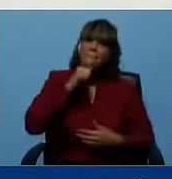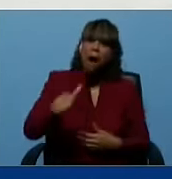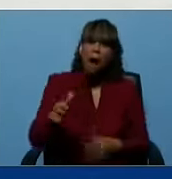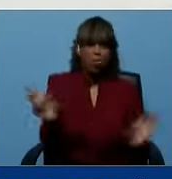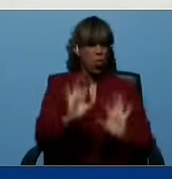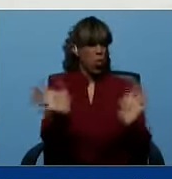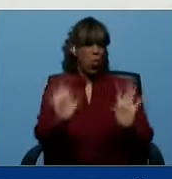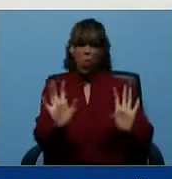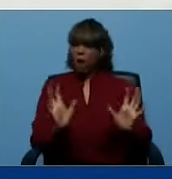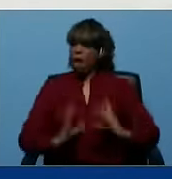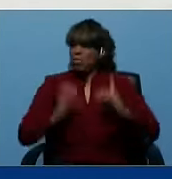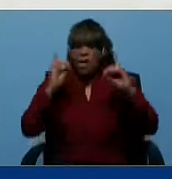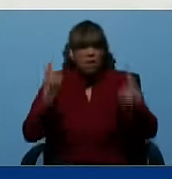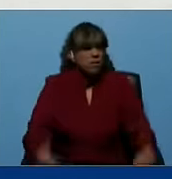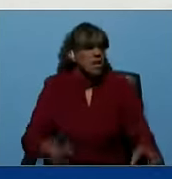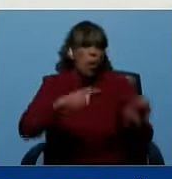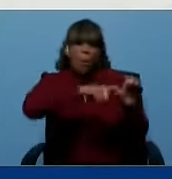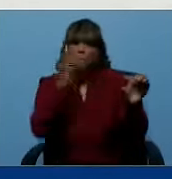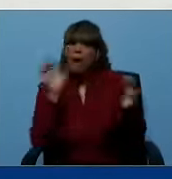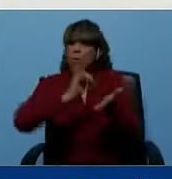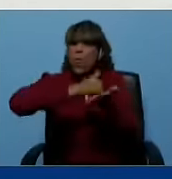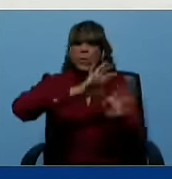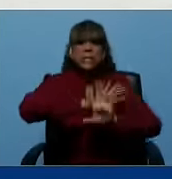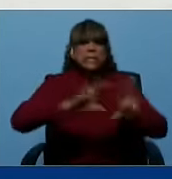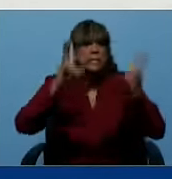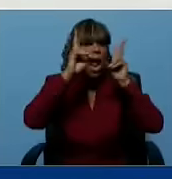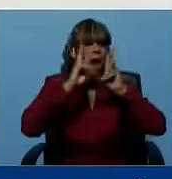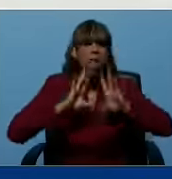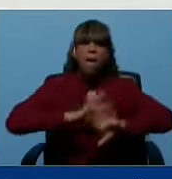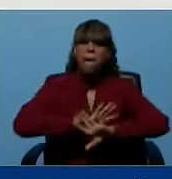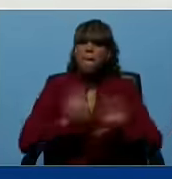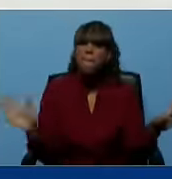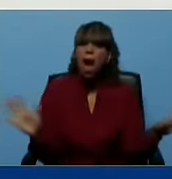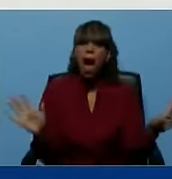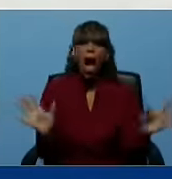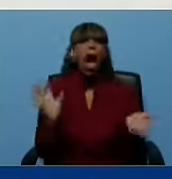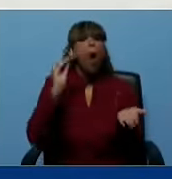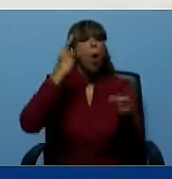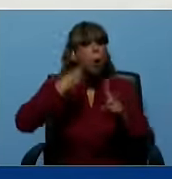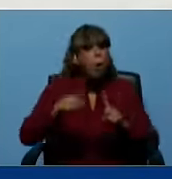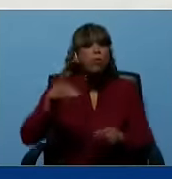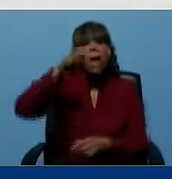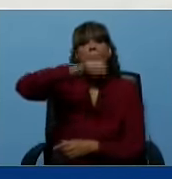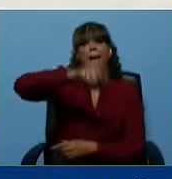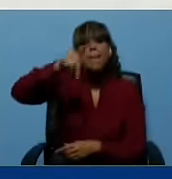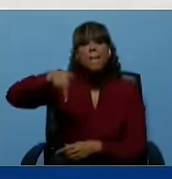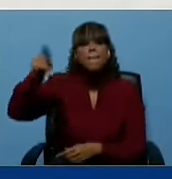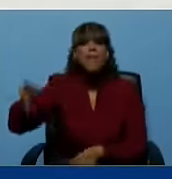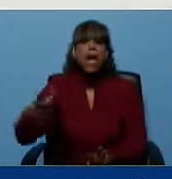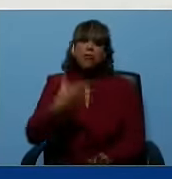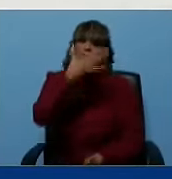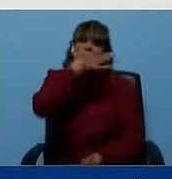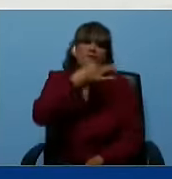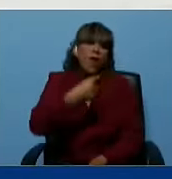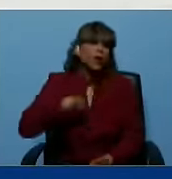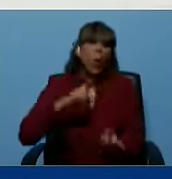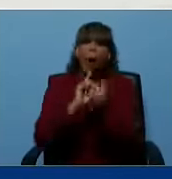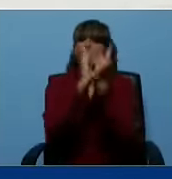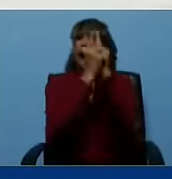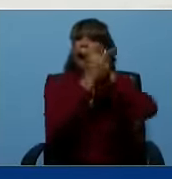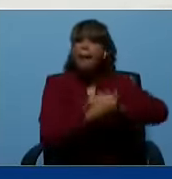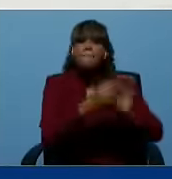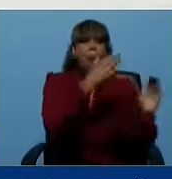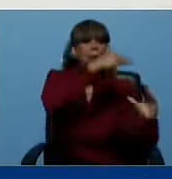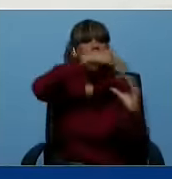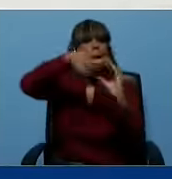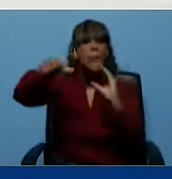chico. Desinstala WhatsApp. Instala otras aplicaciones. Yo sencillamente cambié todas mis